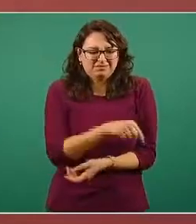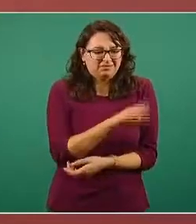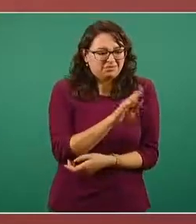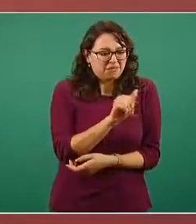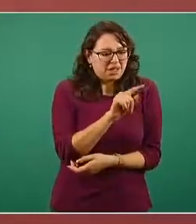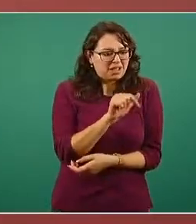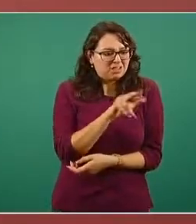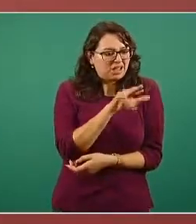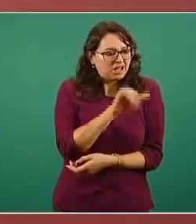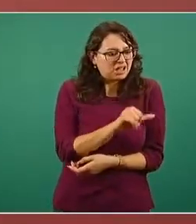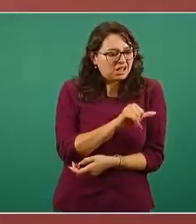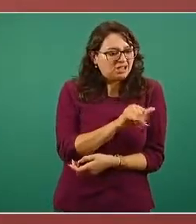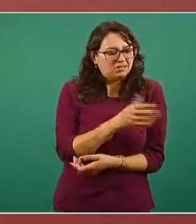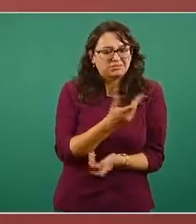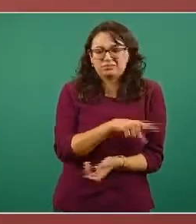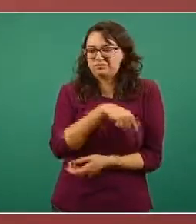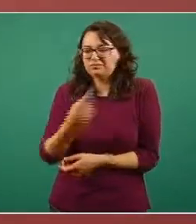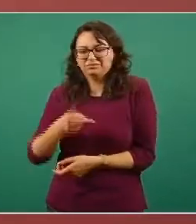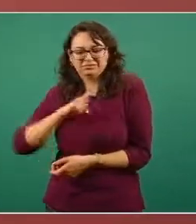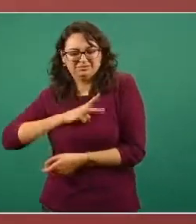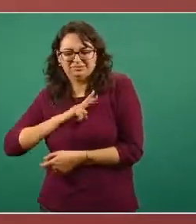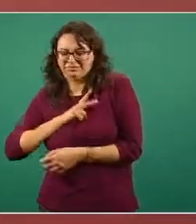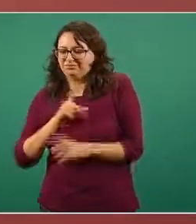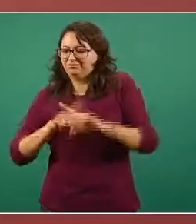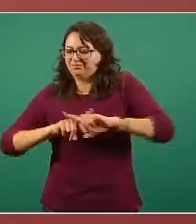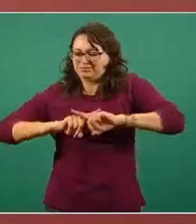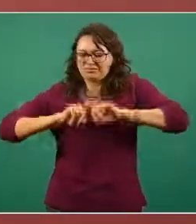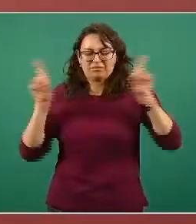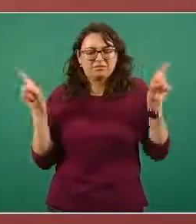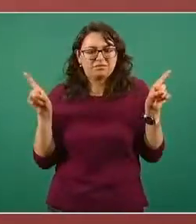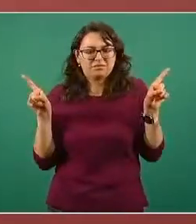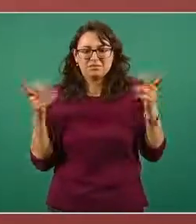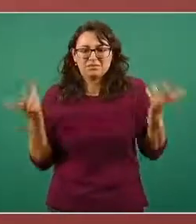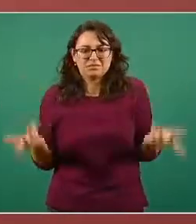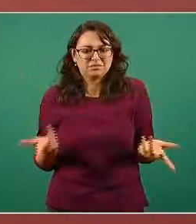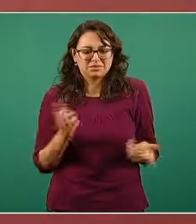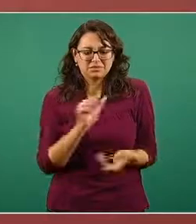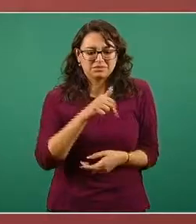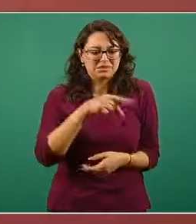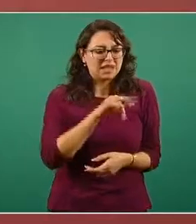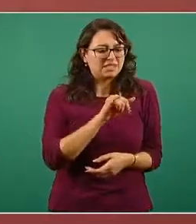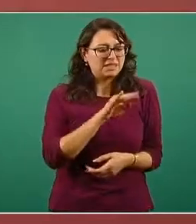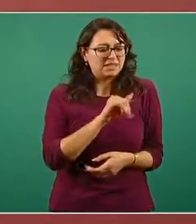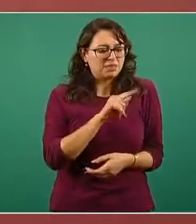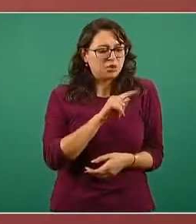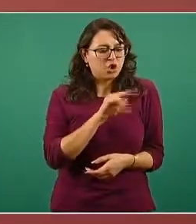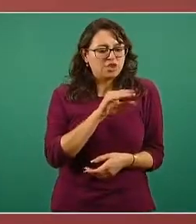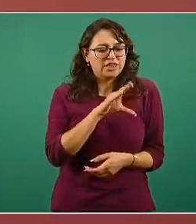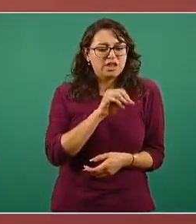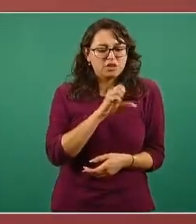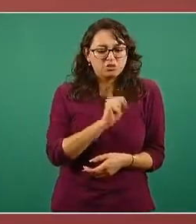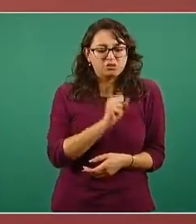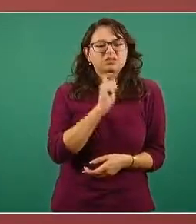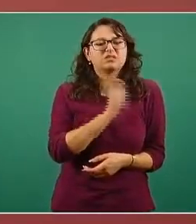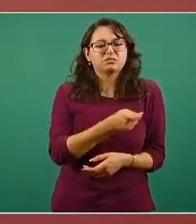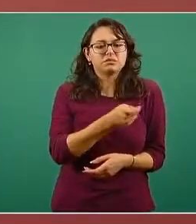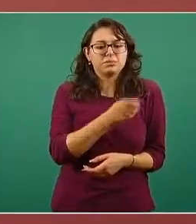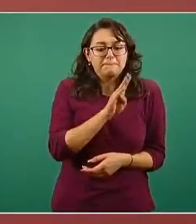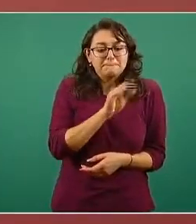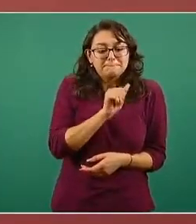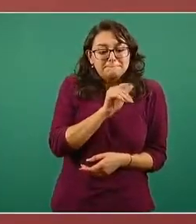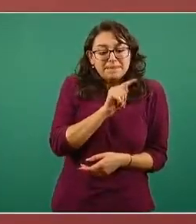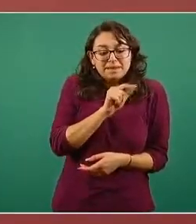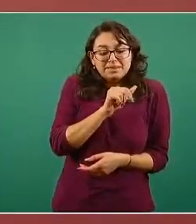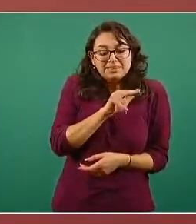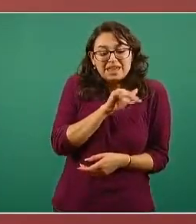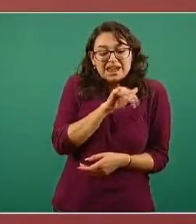mayoría de los productos disponibles antimicrobianos son antibióticos, son contra las bacterias. Entonces, para el COVID,